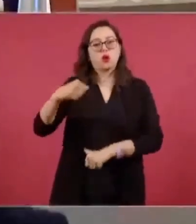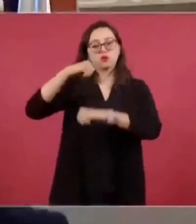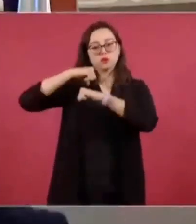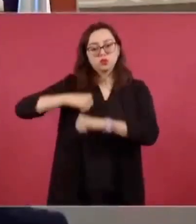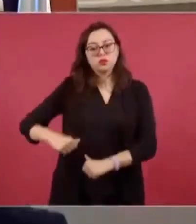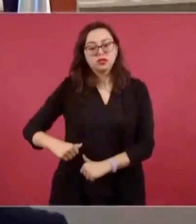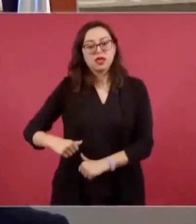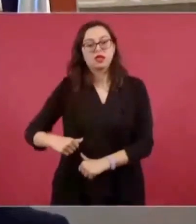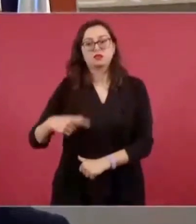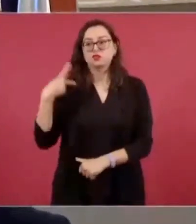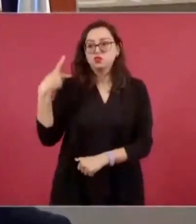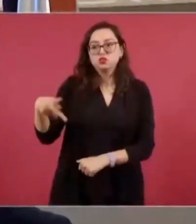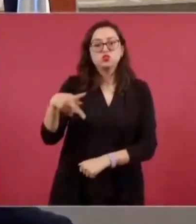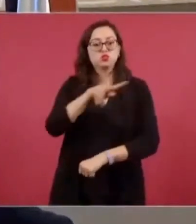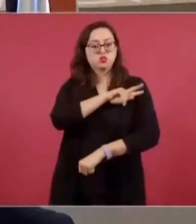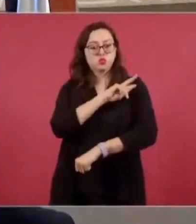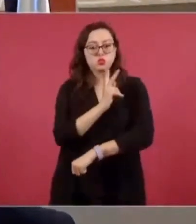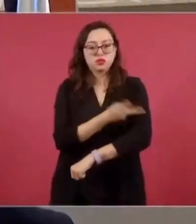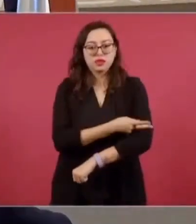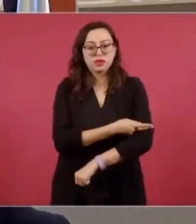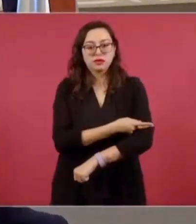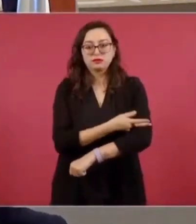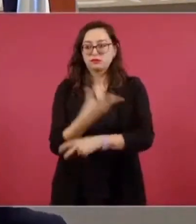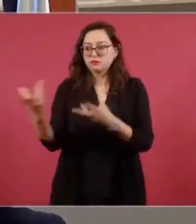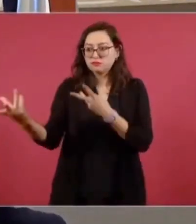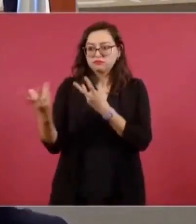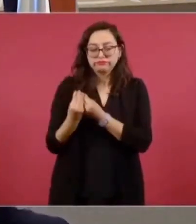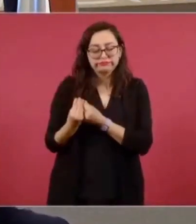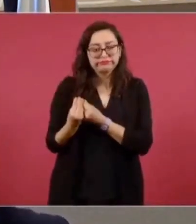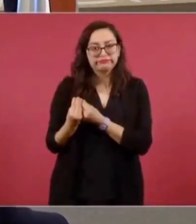Y son, no ellos,